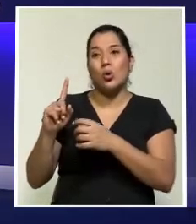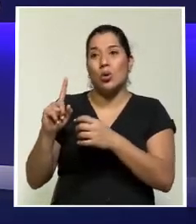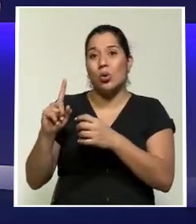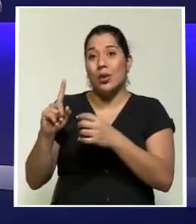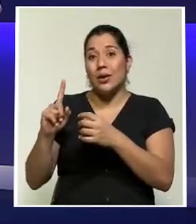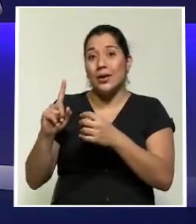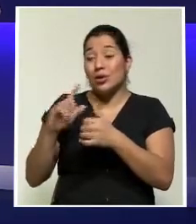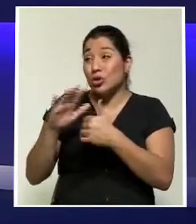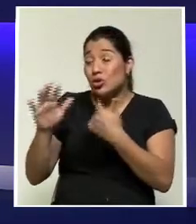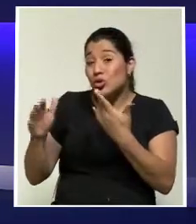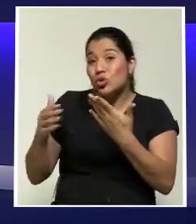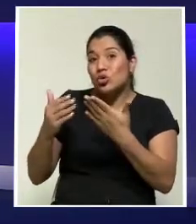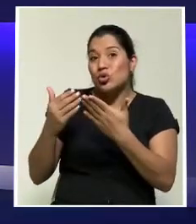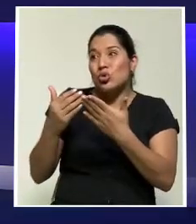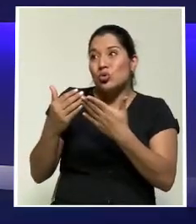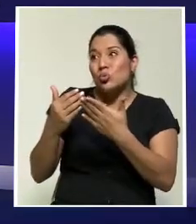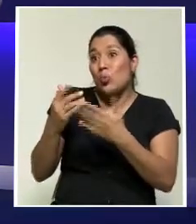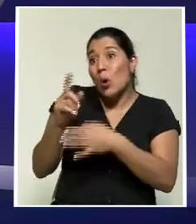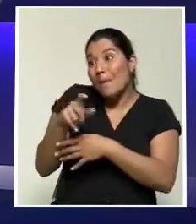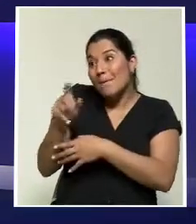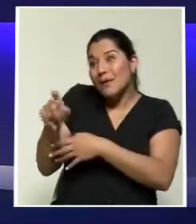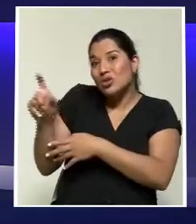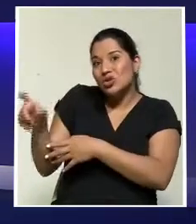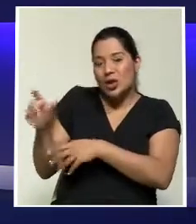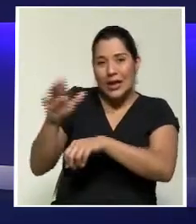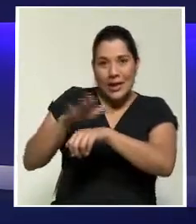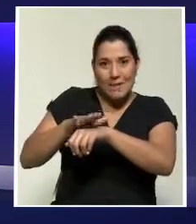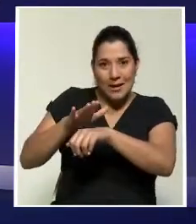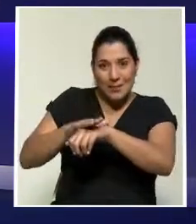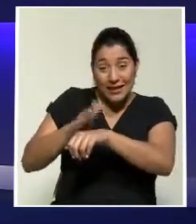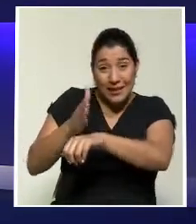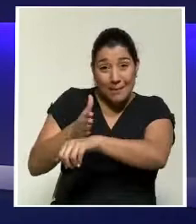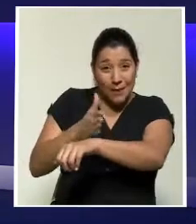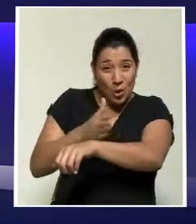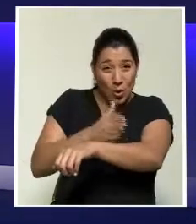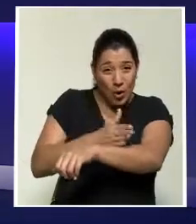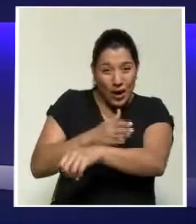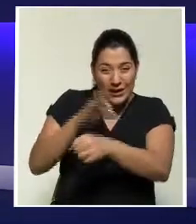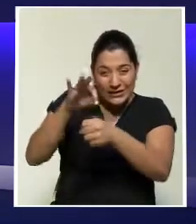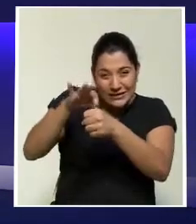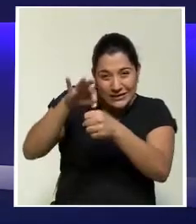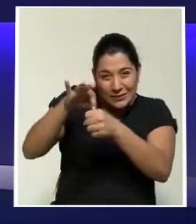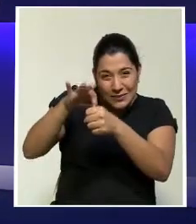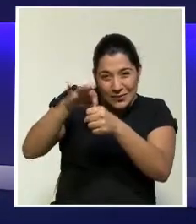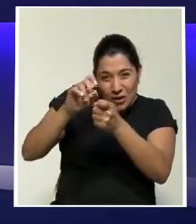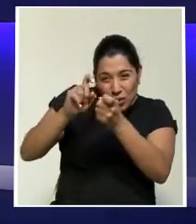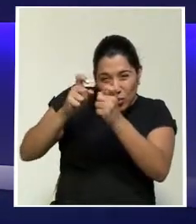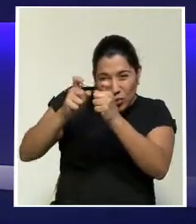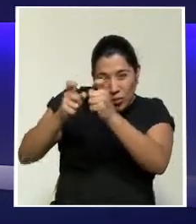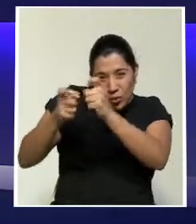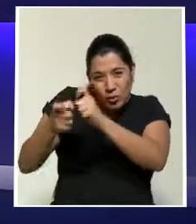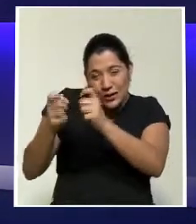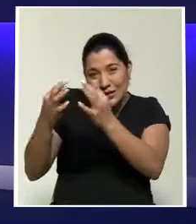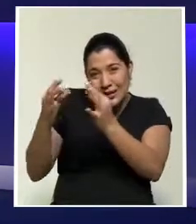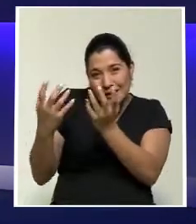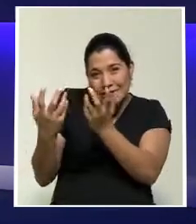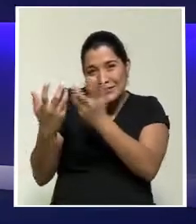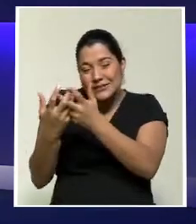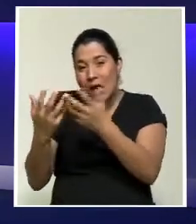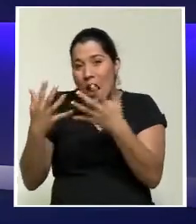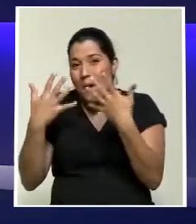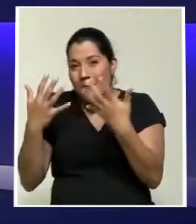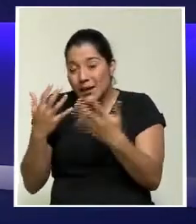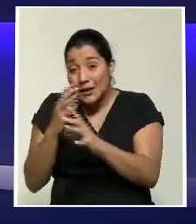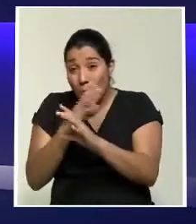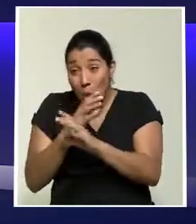las personas que la han ido mejorando, ¿verdad? Que han ido aclimatando ciertas semillas, cuidándolas, y ya cuando las semillas le ofrece a